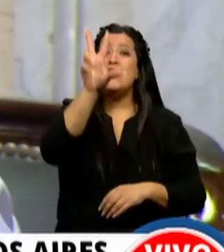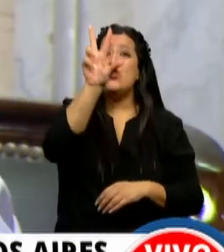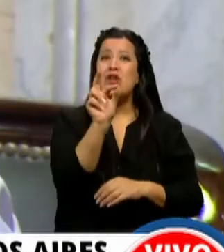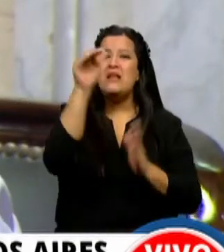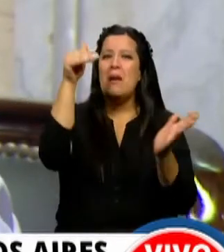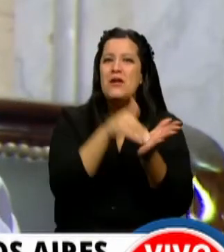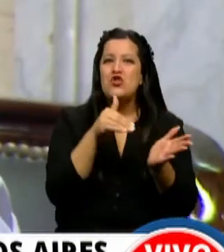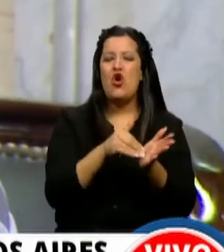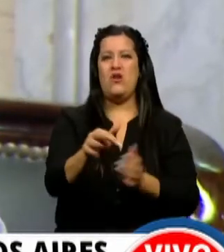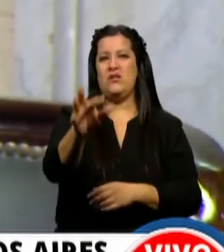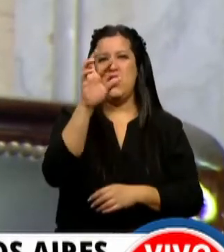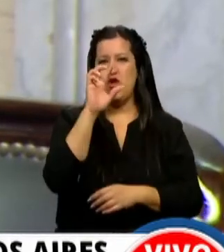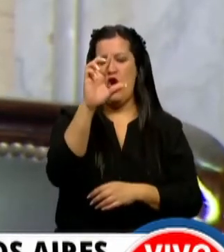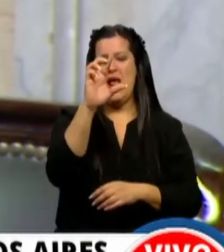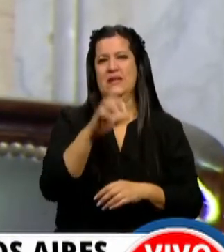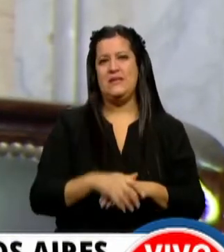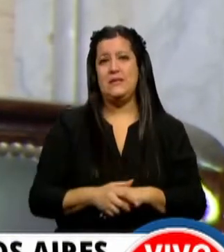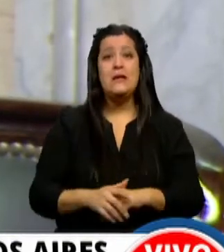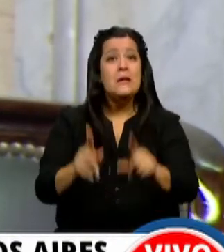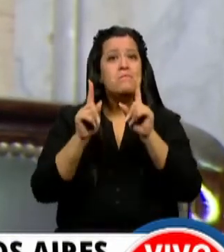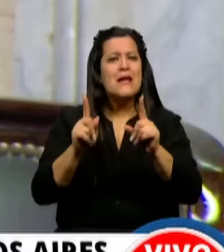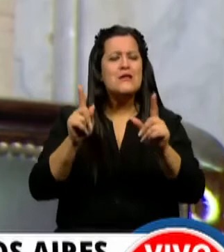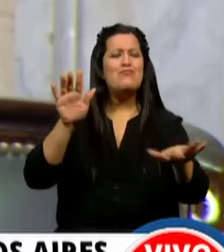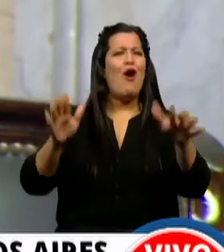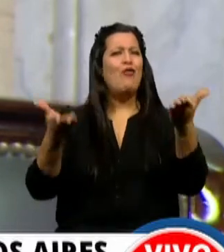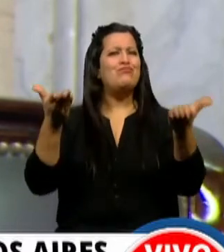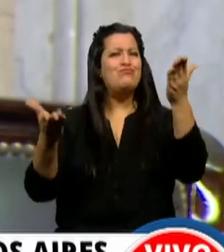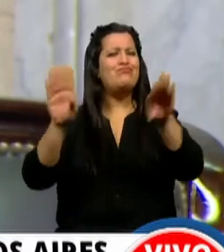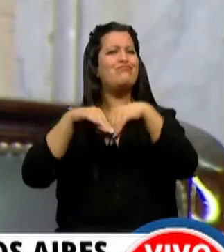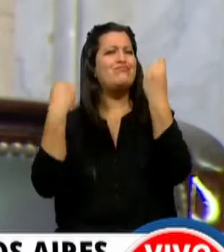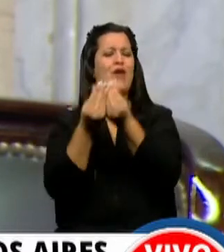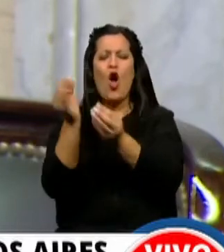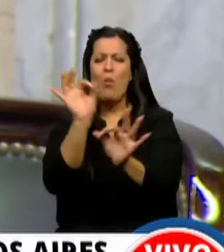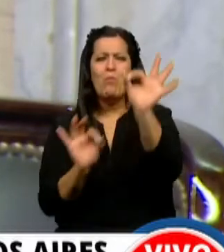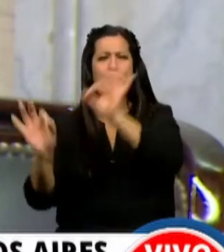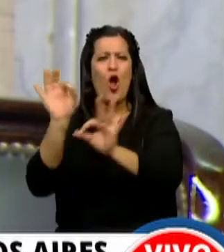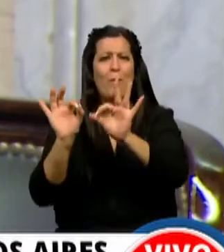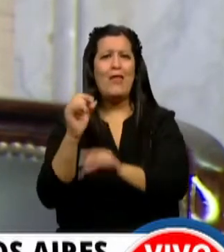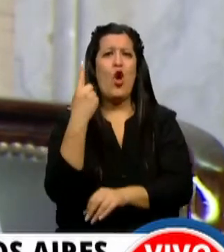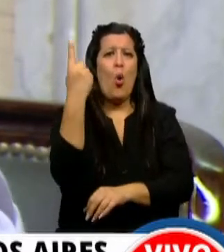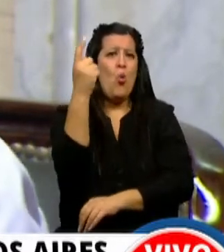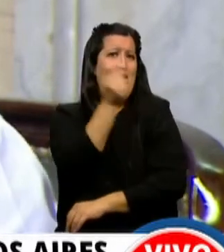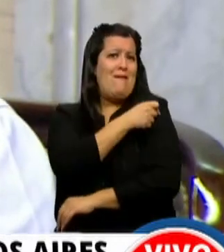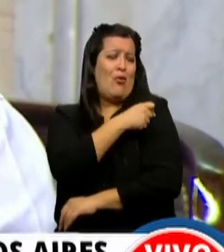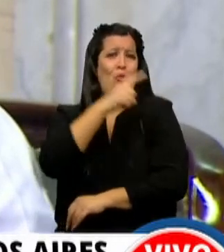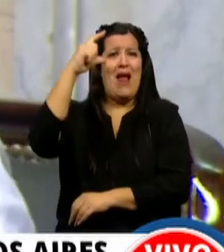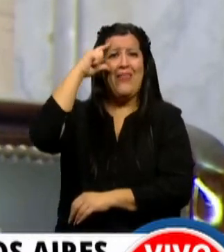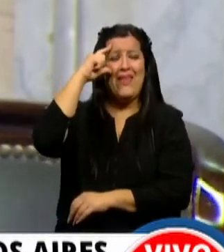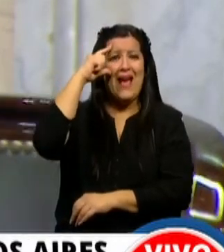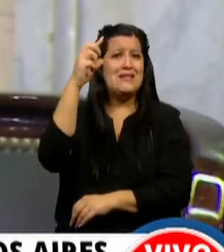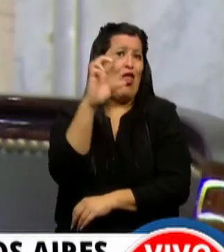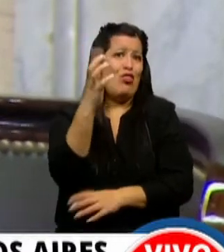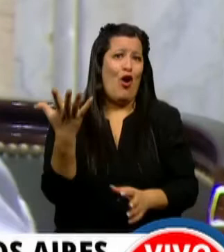430 millones de dólares que equivalen al valor promedio de una vacuna de 10 dólares a